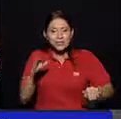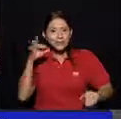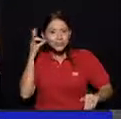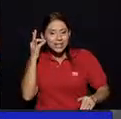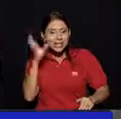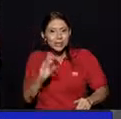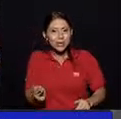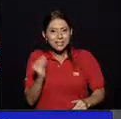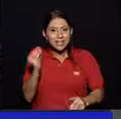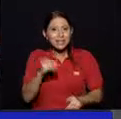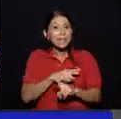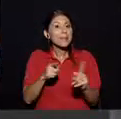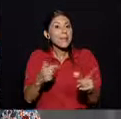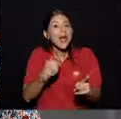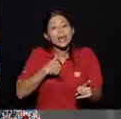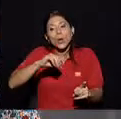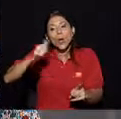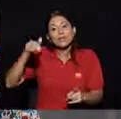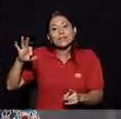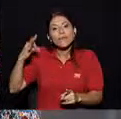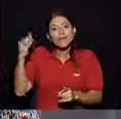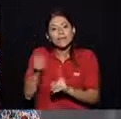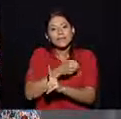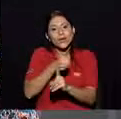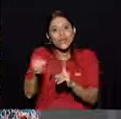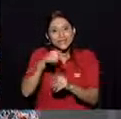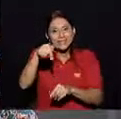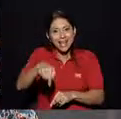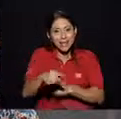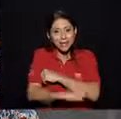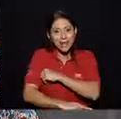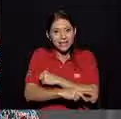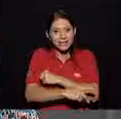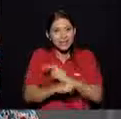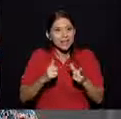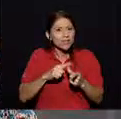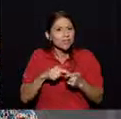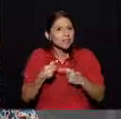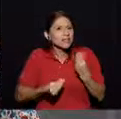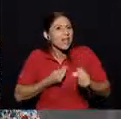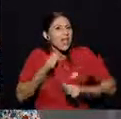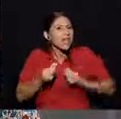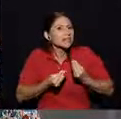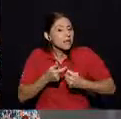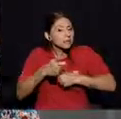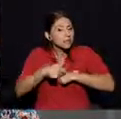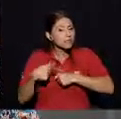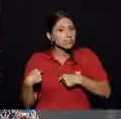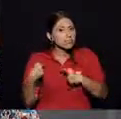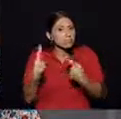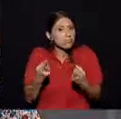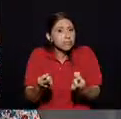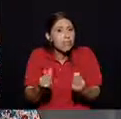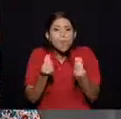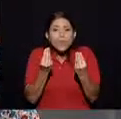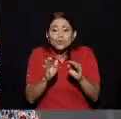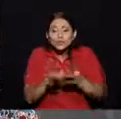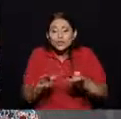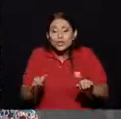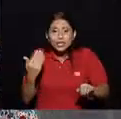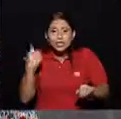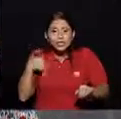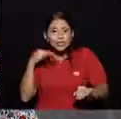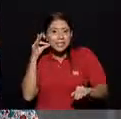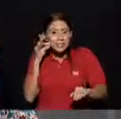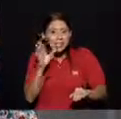responsabilidad de cada uno. Exactamente. A mí me da la sensación de que la colectividad costarricense, cuando se da algún evento violento